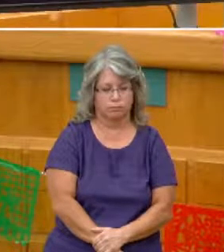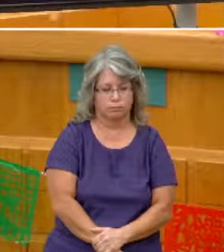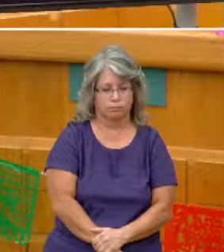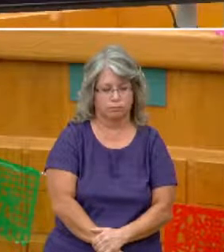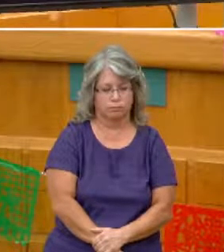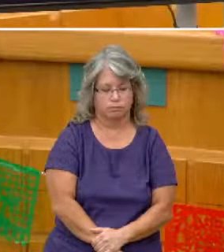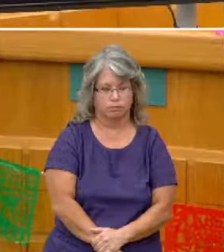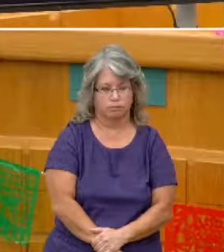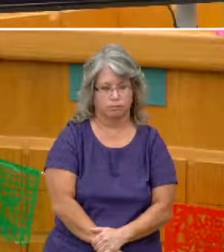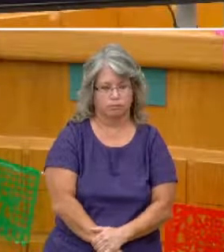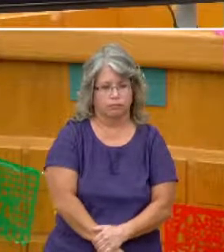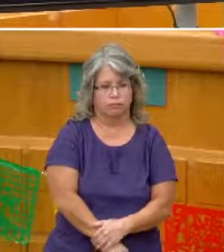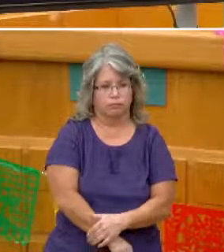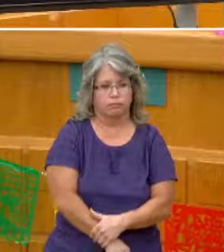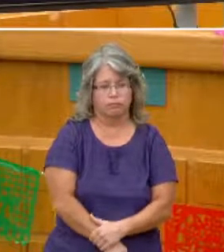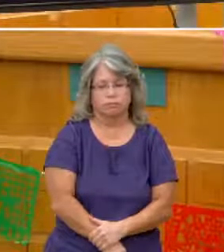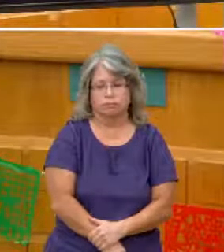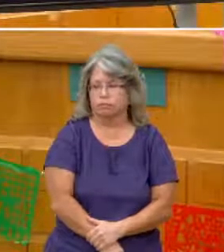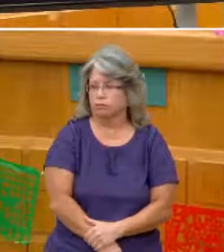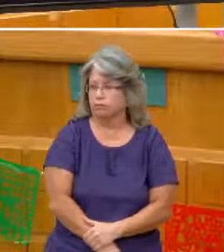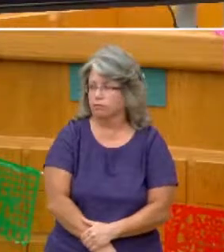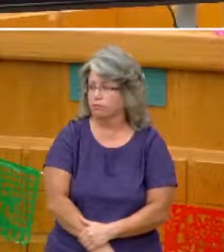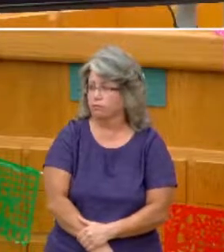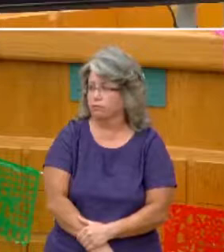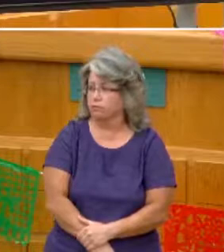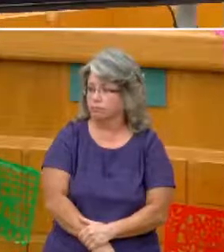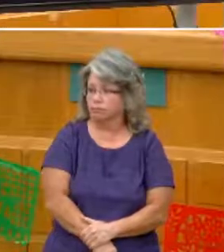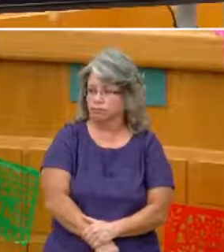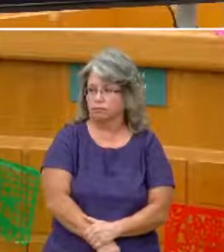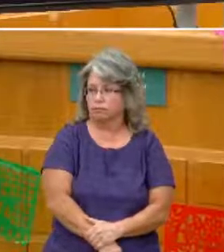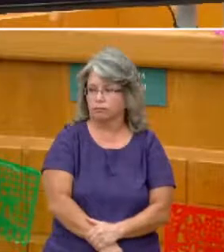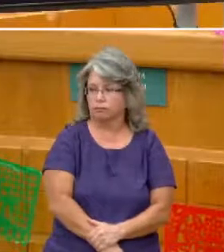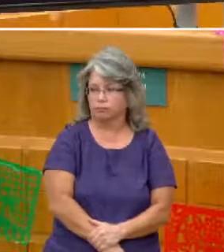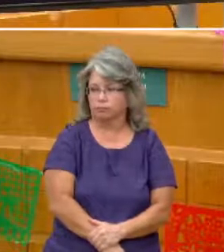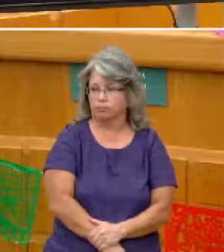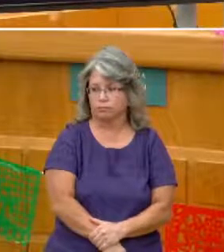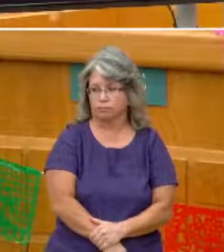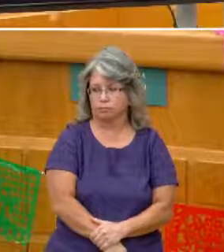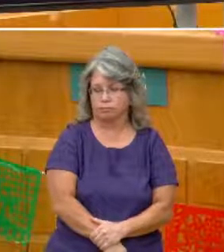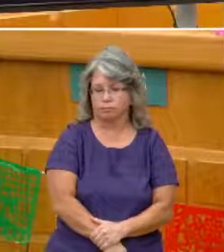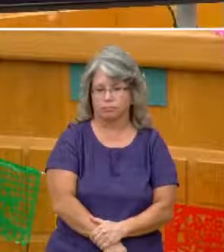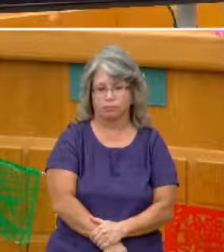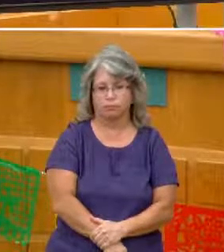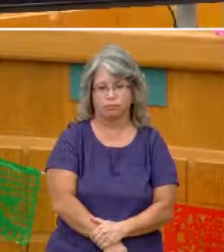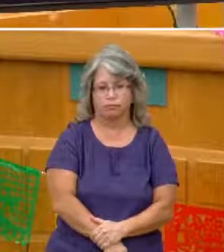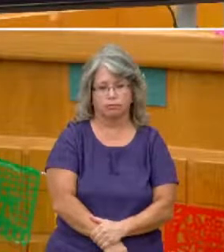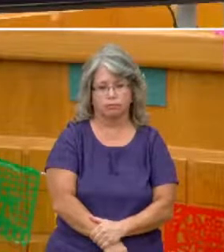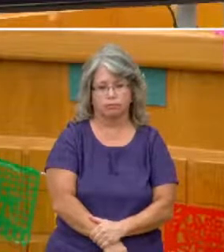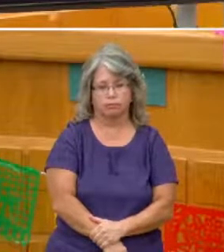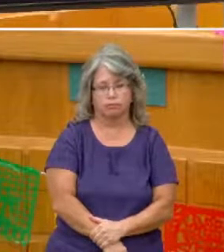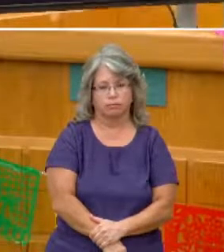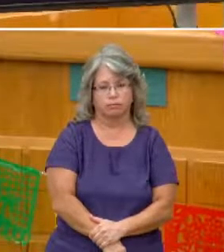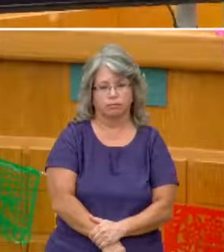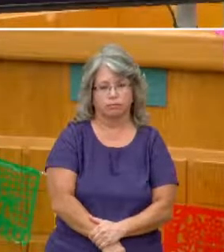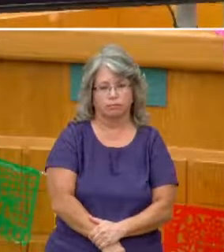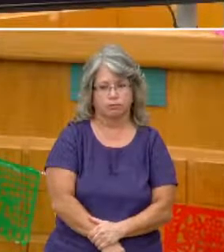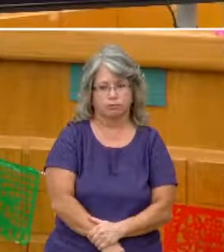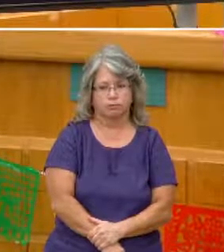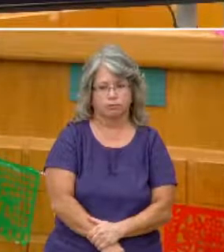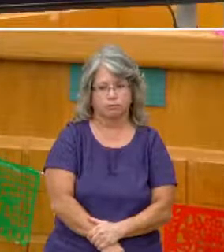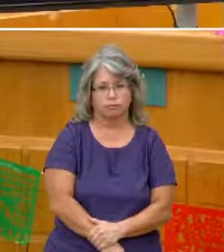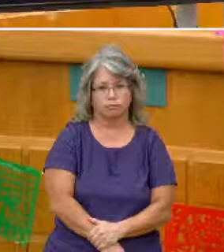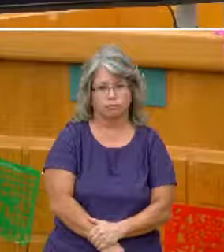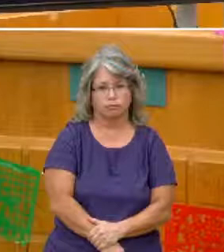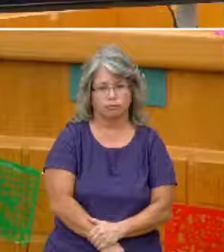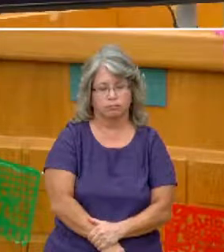La FDA se reunirá el 15 y 16 de octubre para discutir las dosis de refuerzo de la vacuna Moderna y la vacuna Johnson & Johnson. La FDA